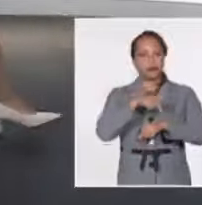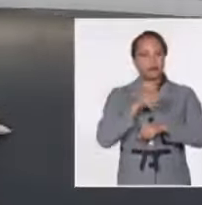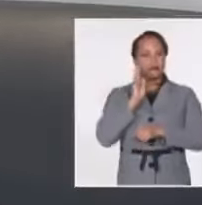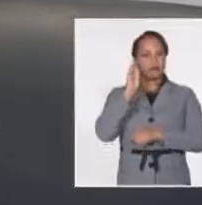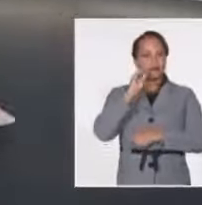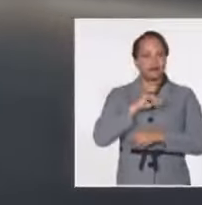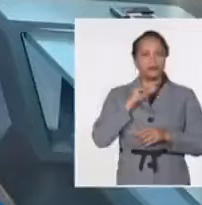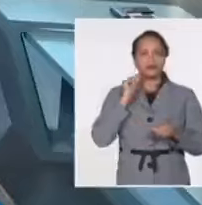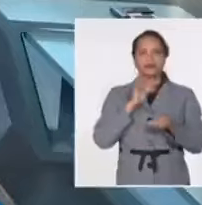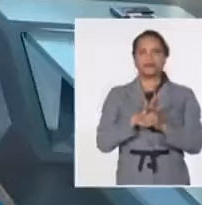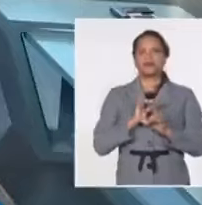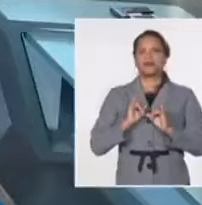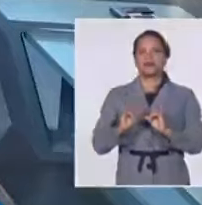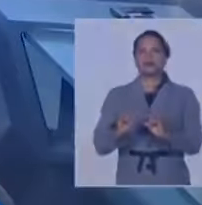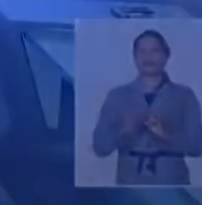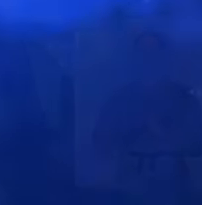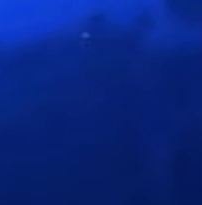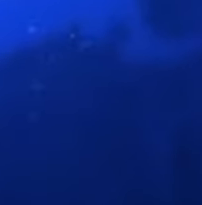comienza el